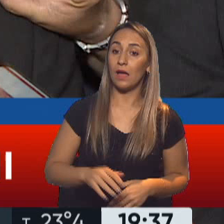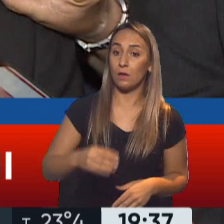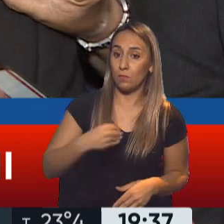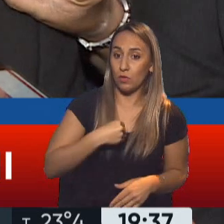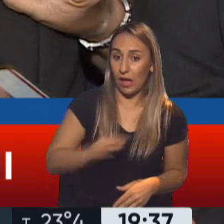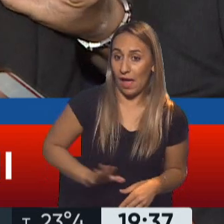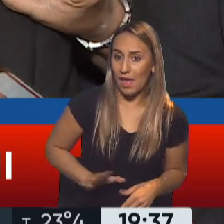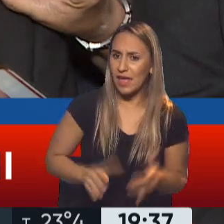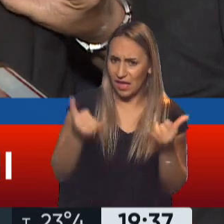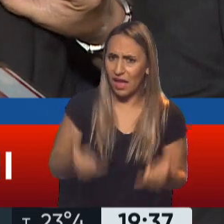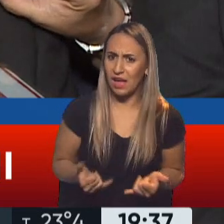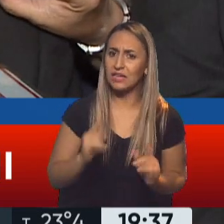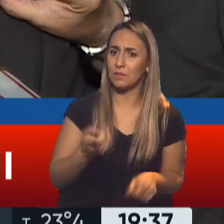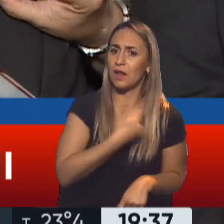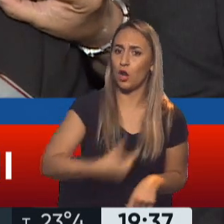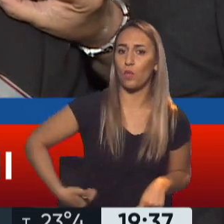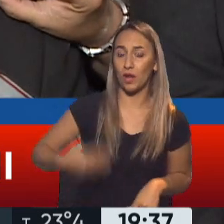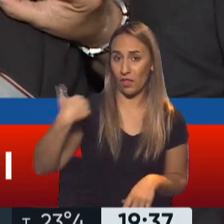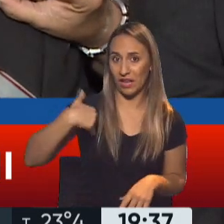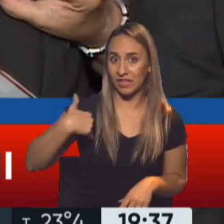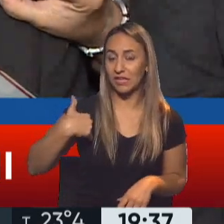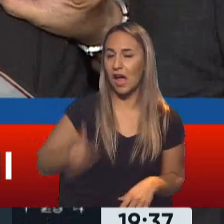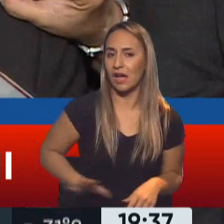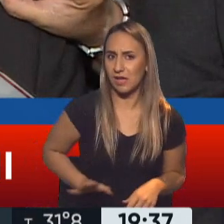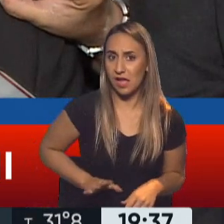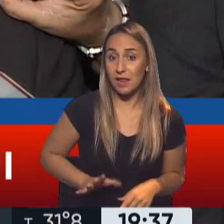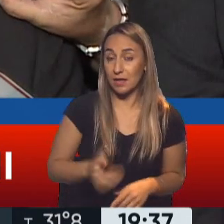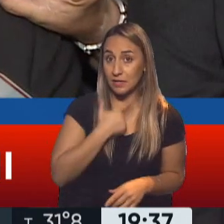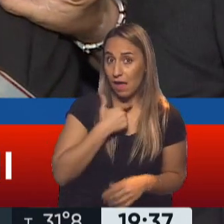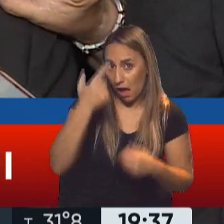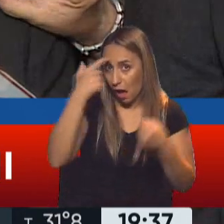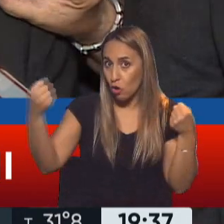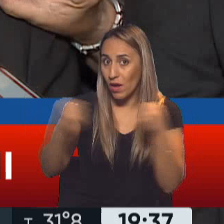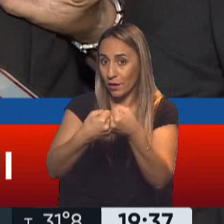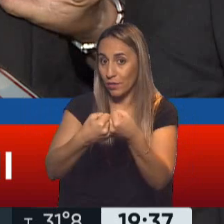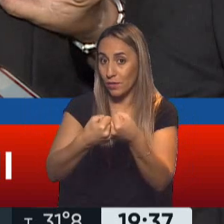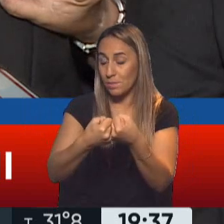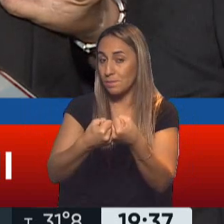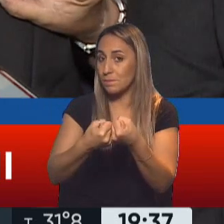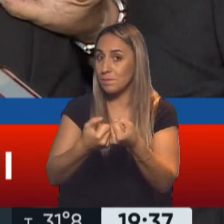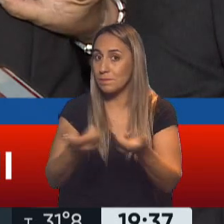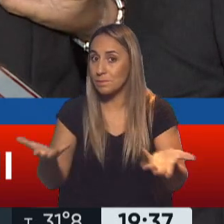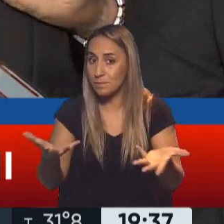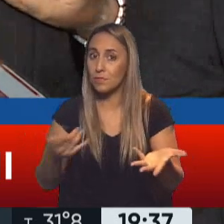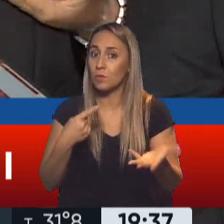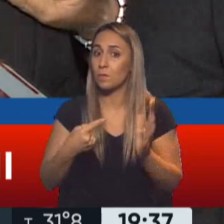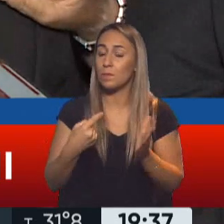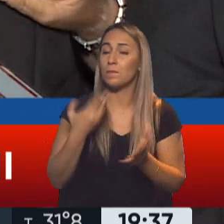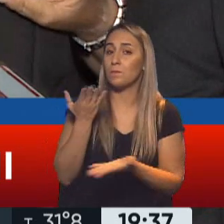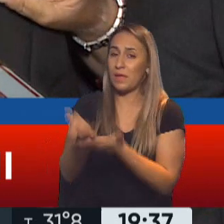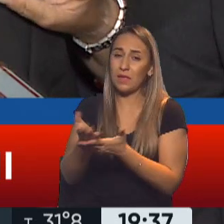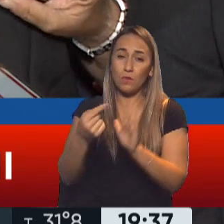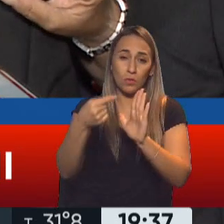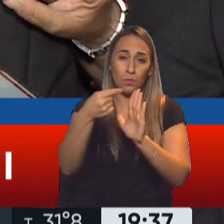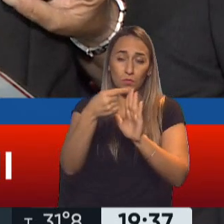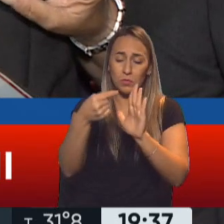decisión del gobierno argentino de poder acordar. Ahora, pedimos algunas condiciones menores, lo